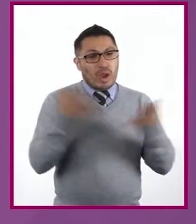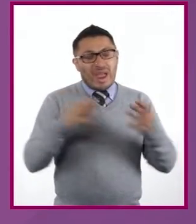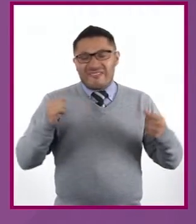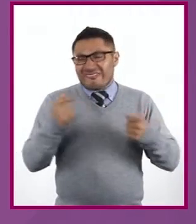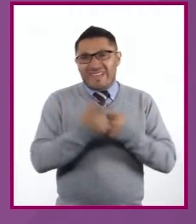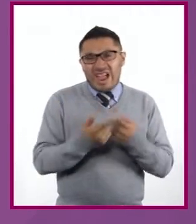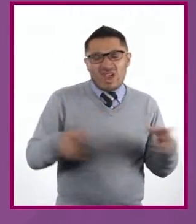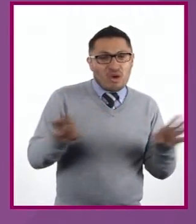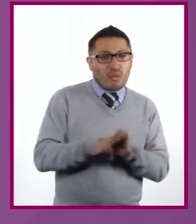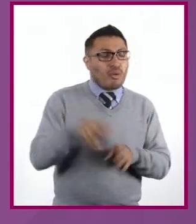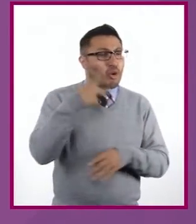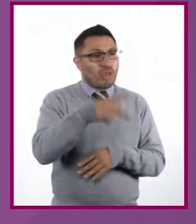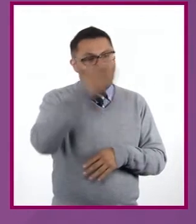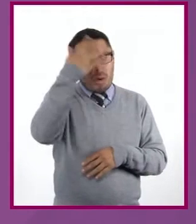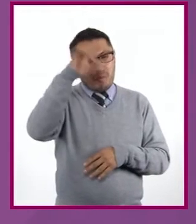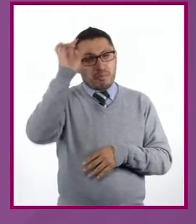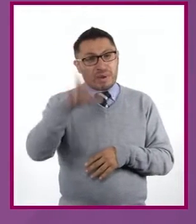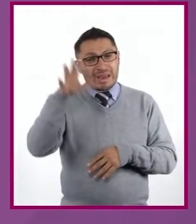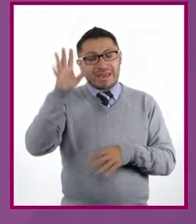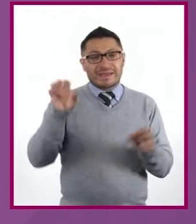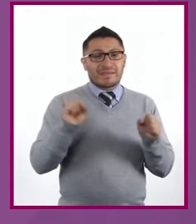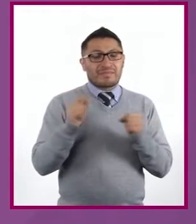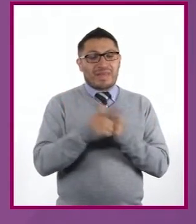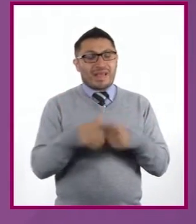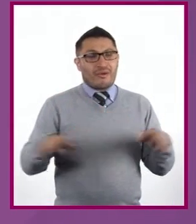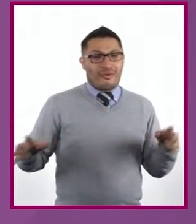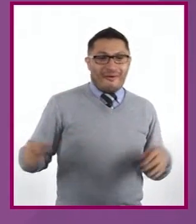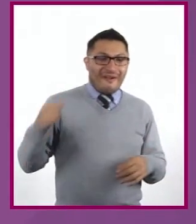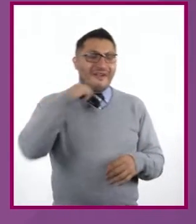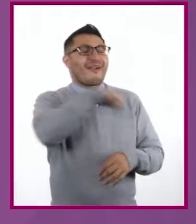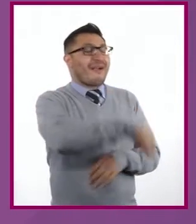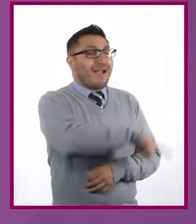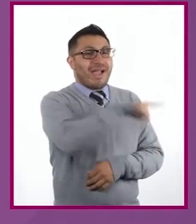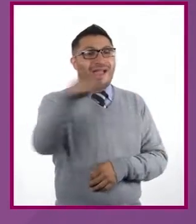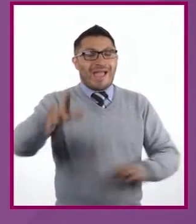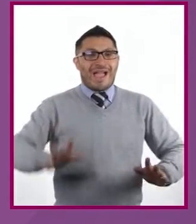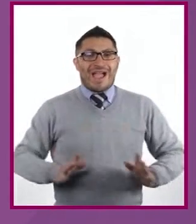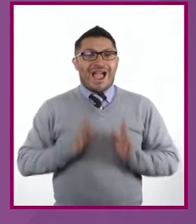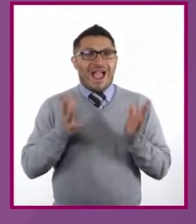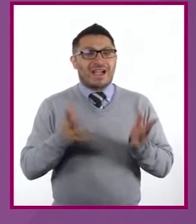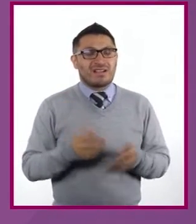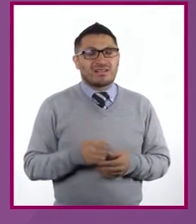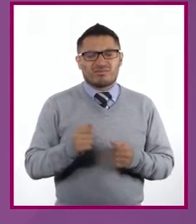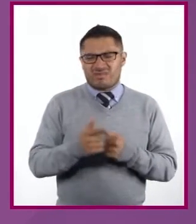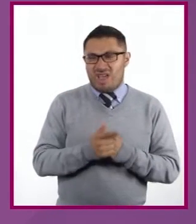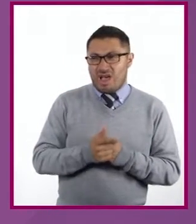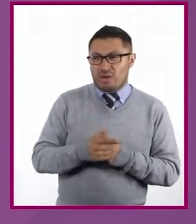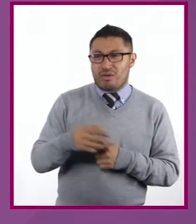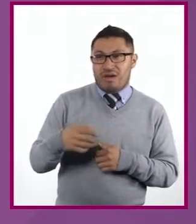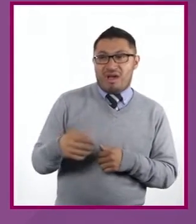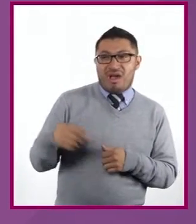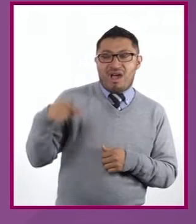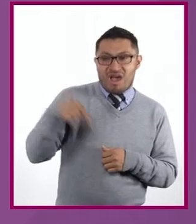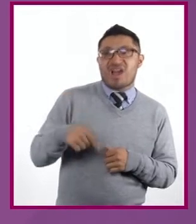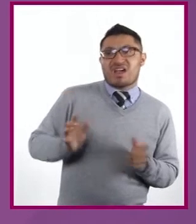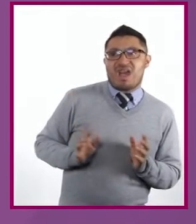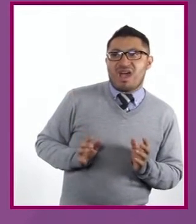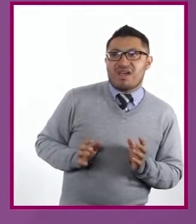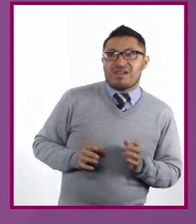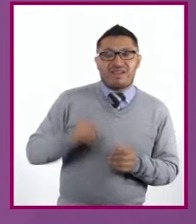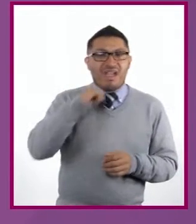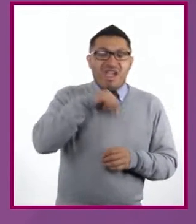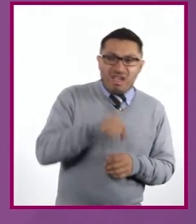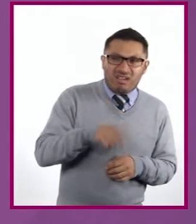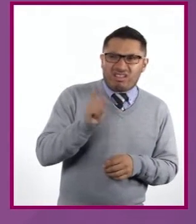ahí, uno de tus trucos. Algo acá, que los deje a todos asombrados. ¿Algo acá? Sí, uno de tus